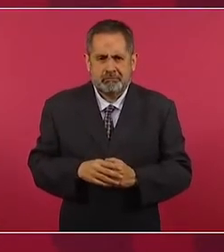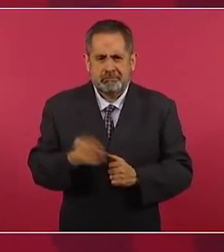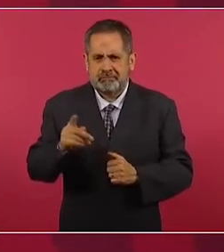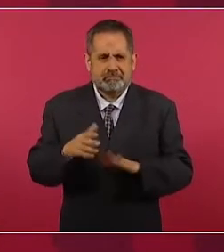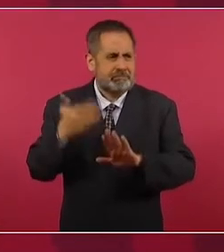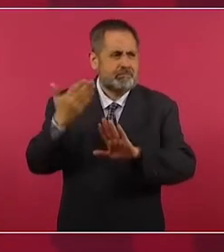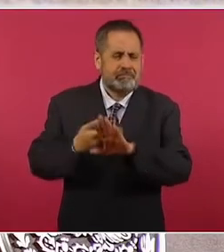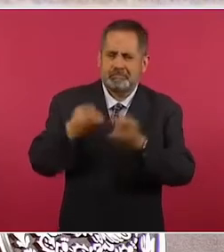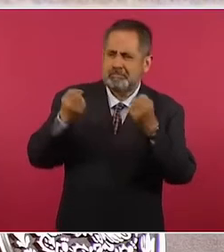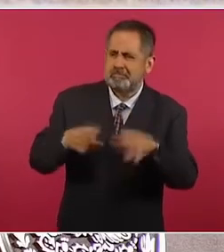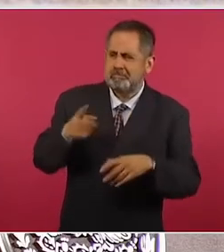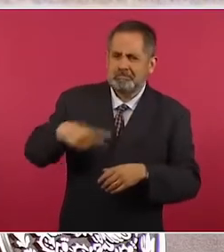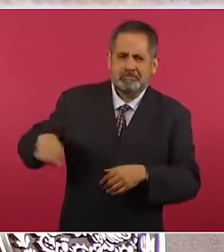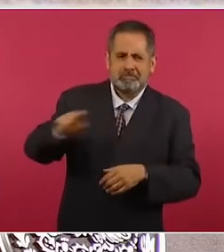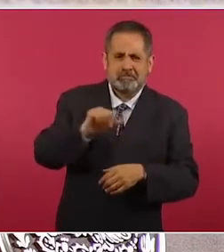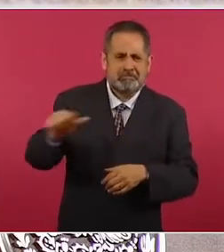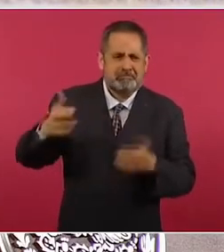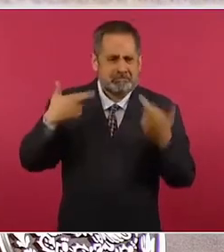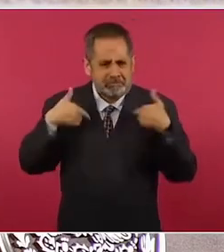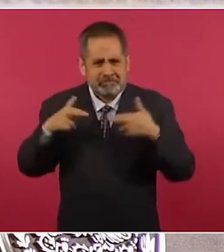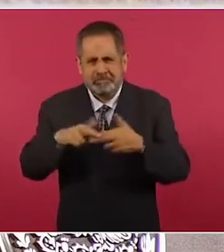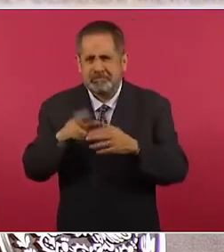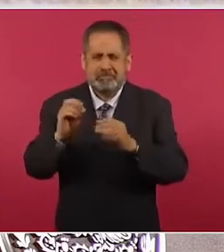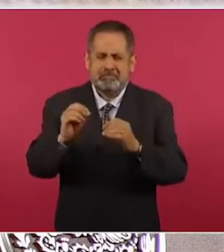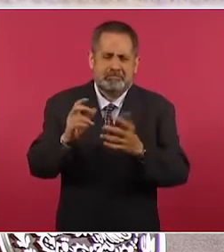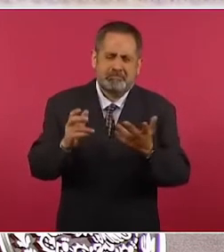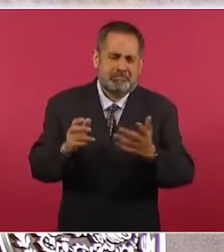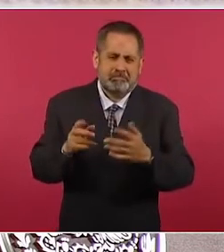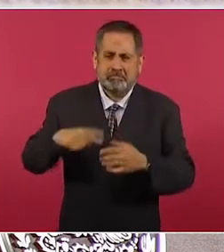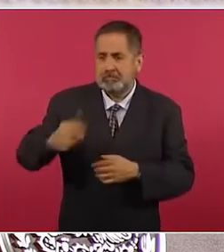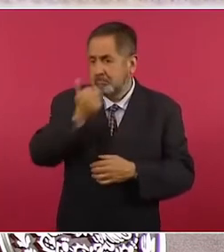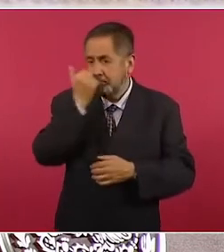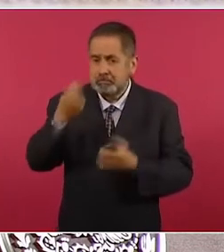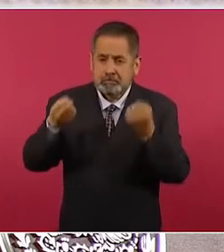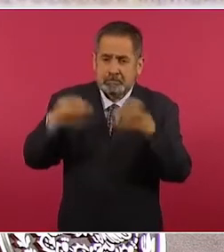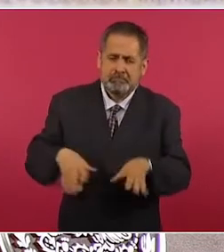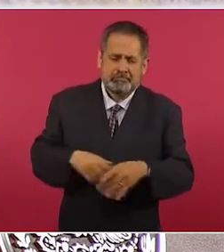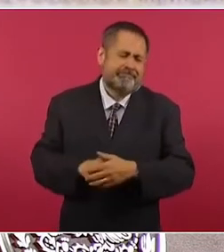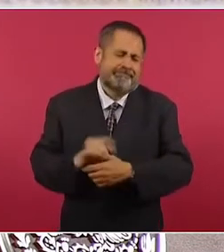perjudicar ni a maestros y mucho menos a los alumnos.